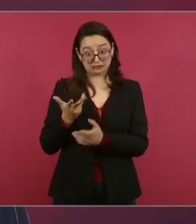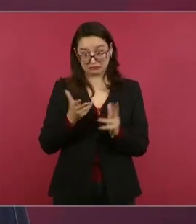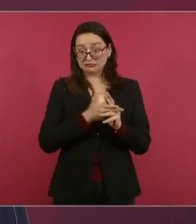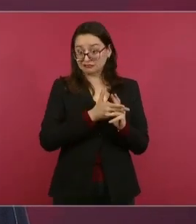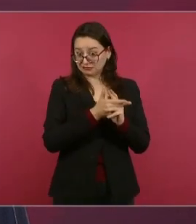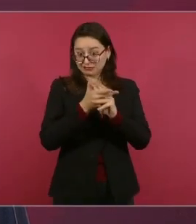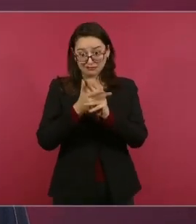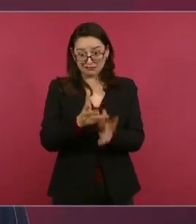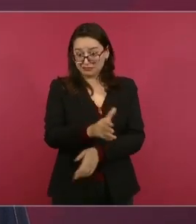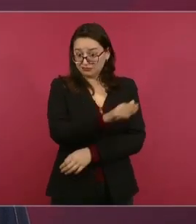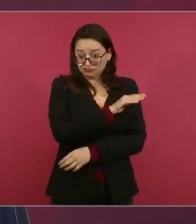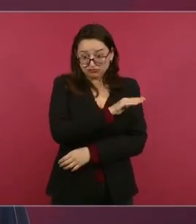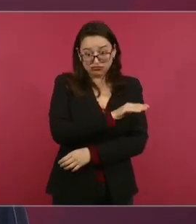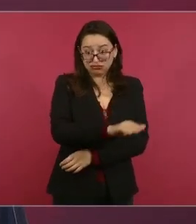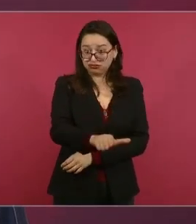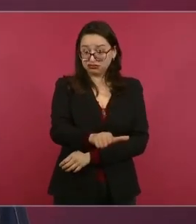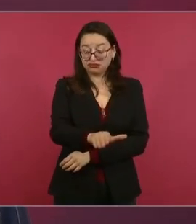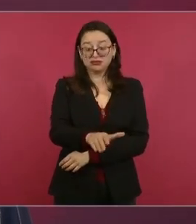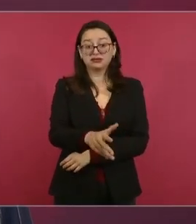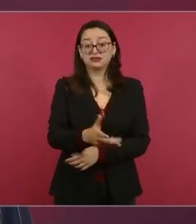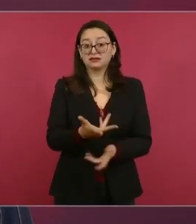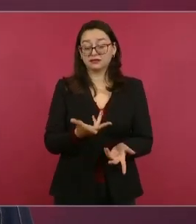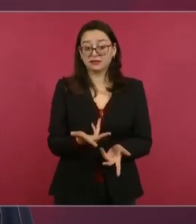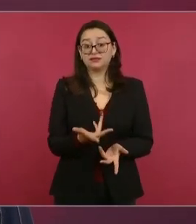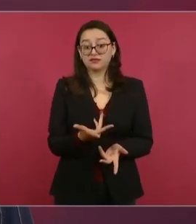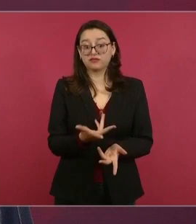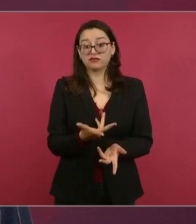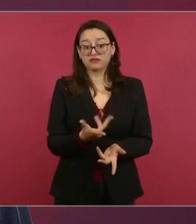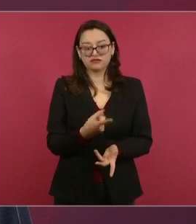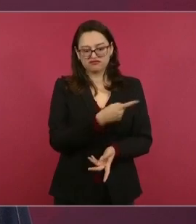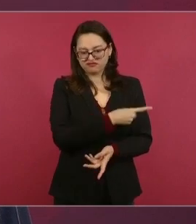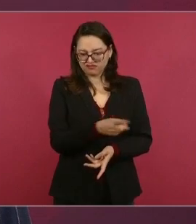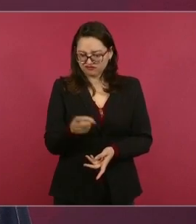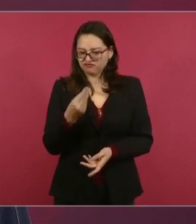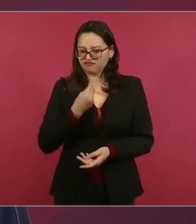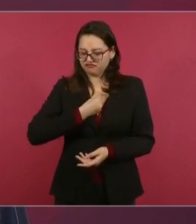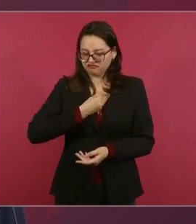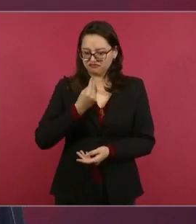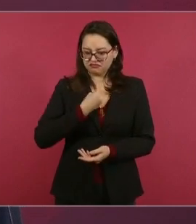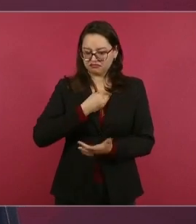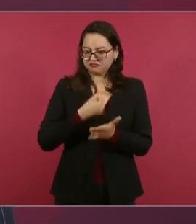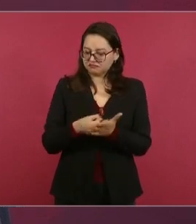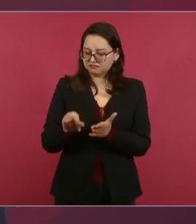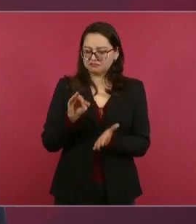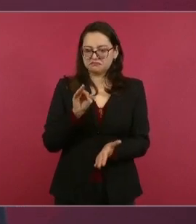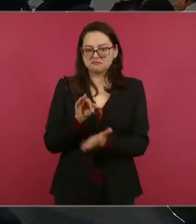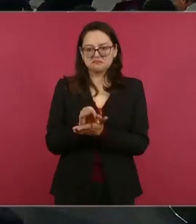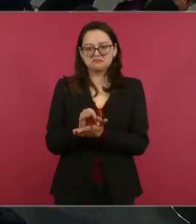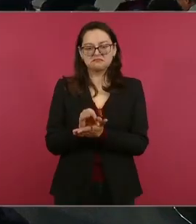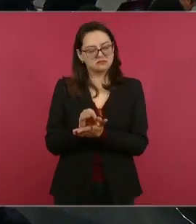y también los que han actuado con